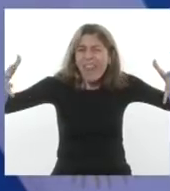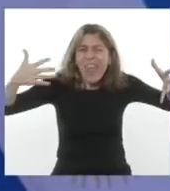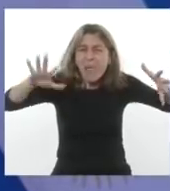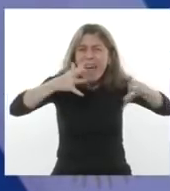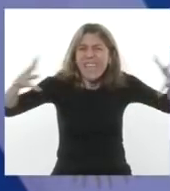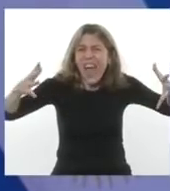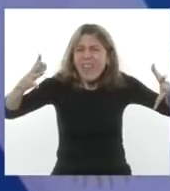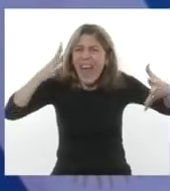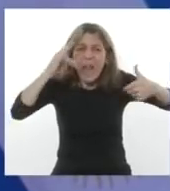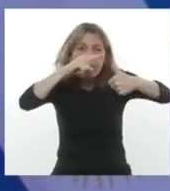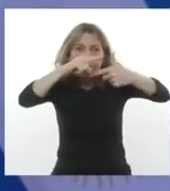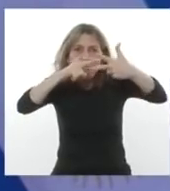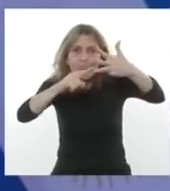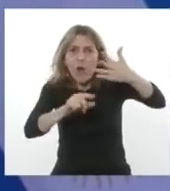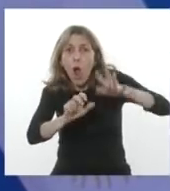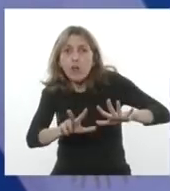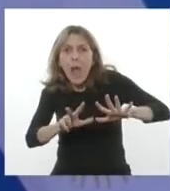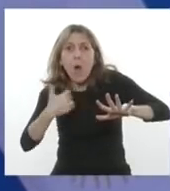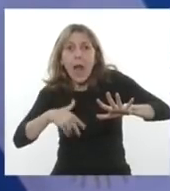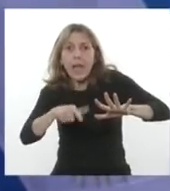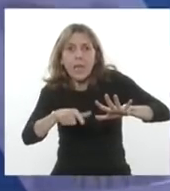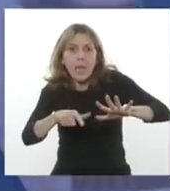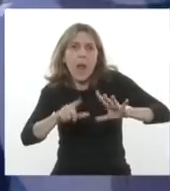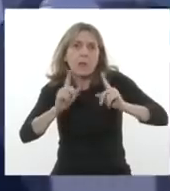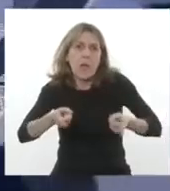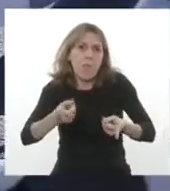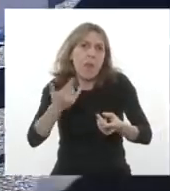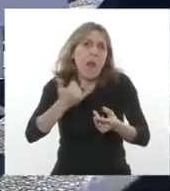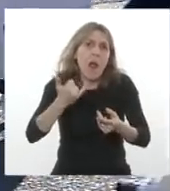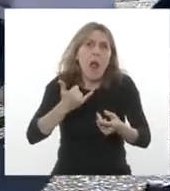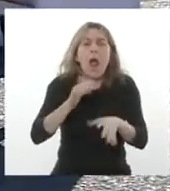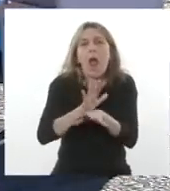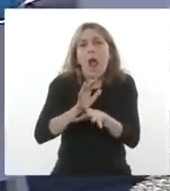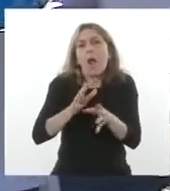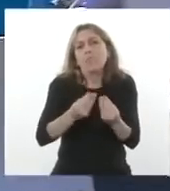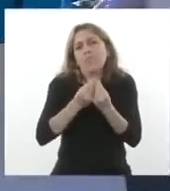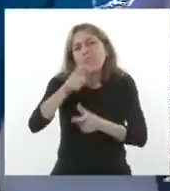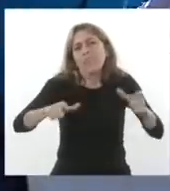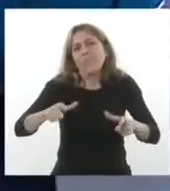diverso en gente. Tenemos nuestros pueblos originarios,